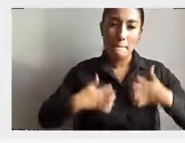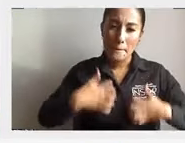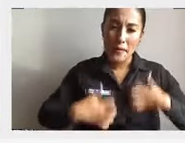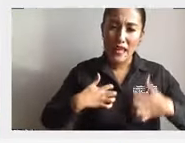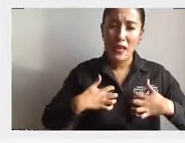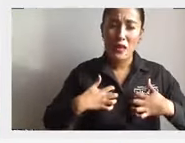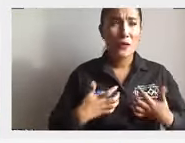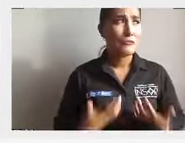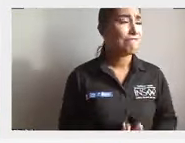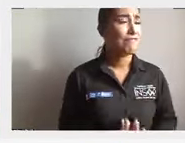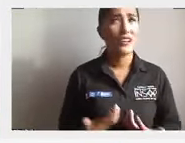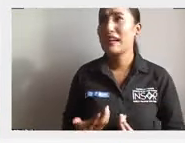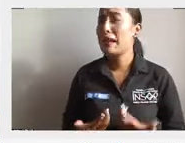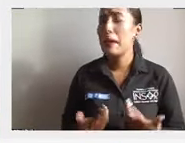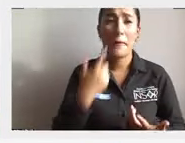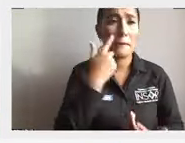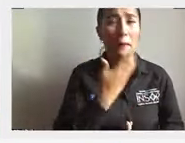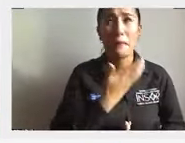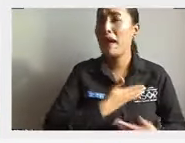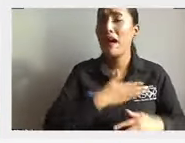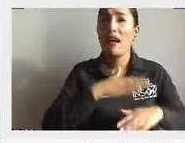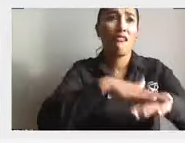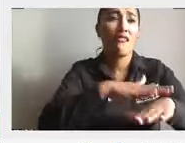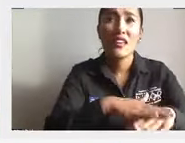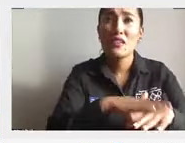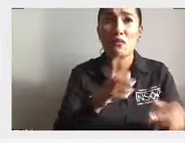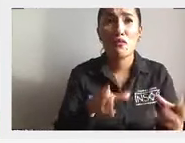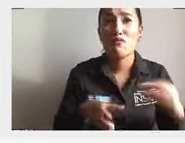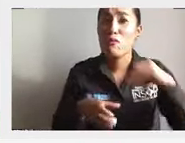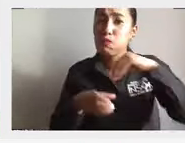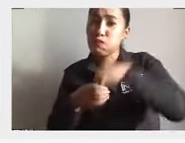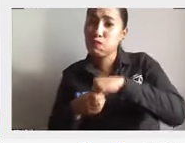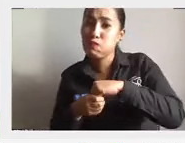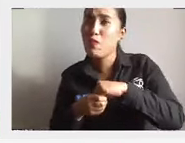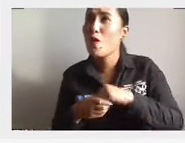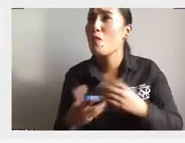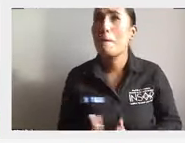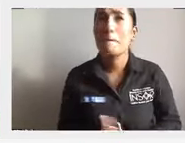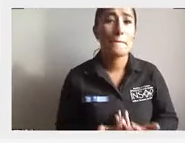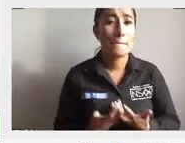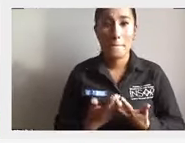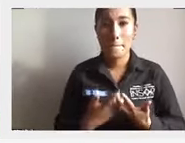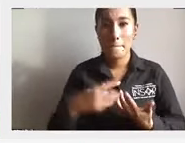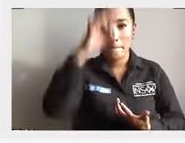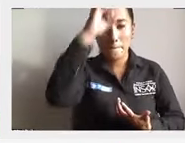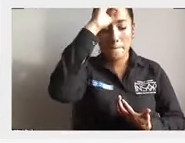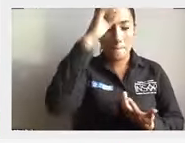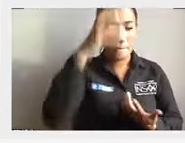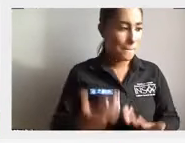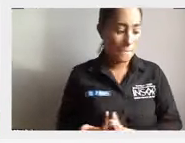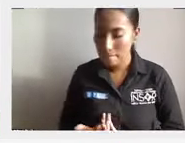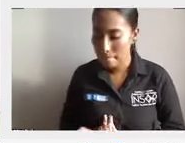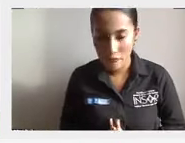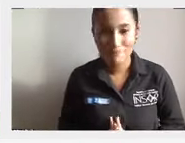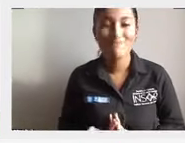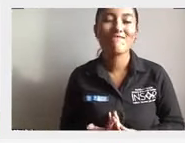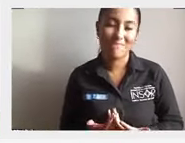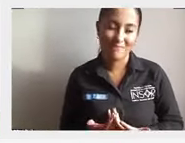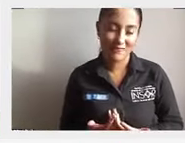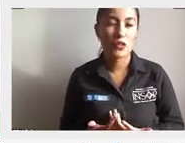involucro, no sé, están como, digamos, estas bajas expectativas que también